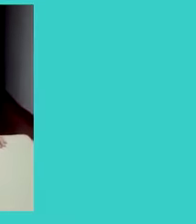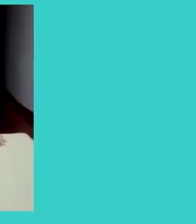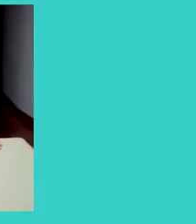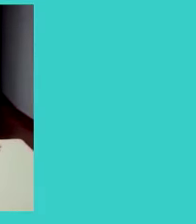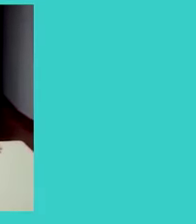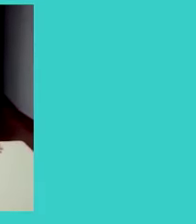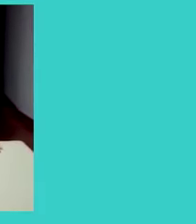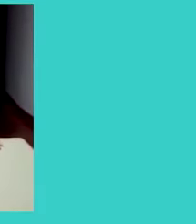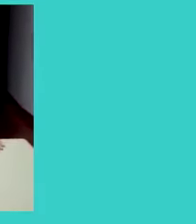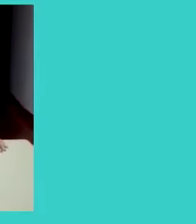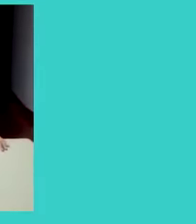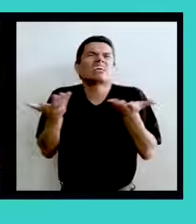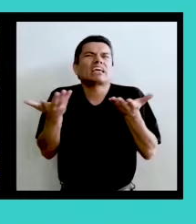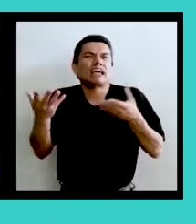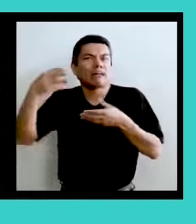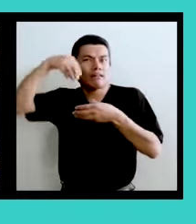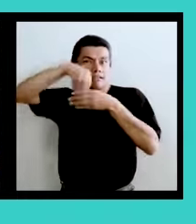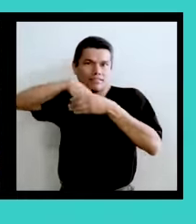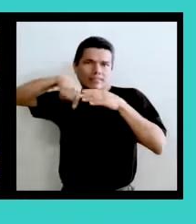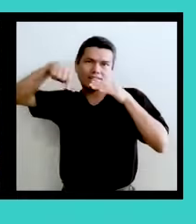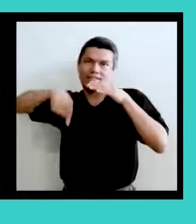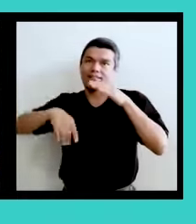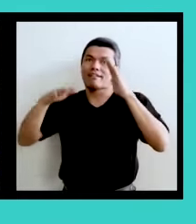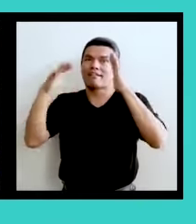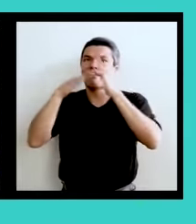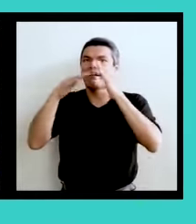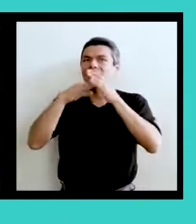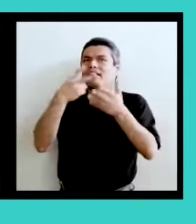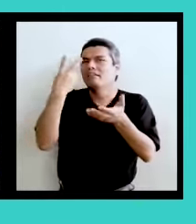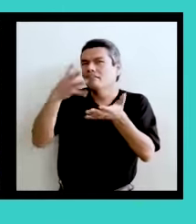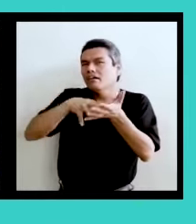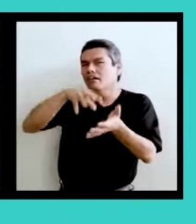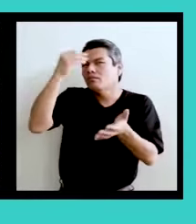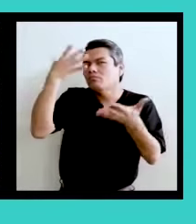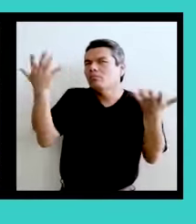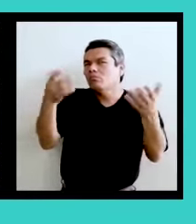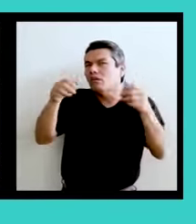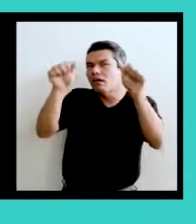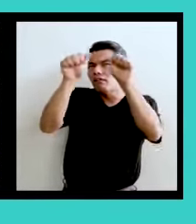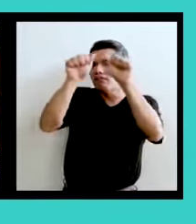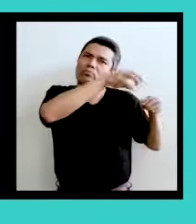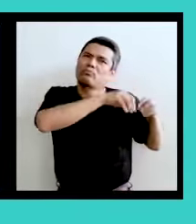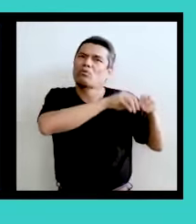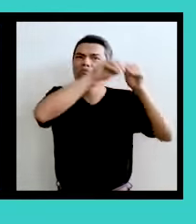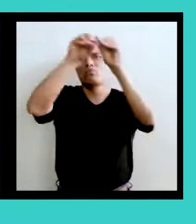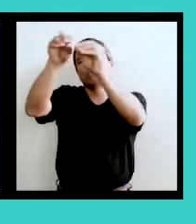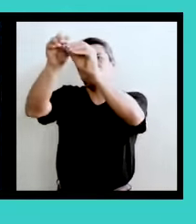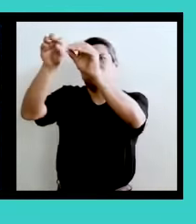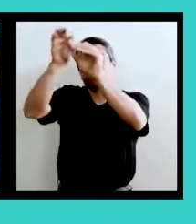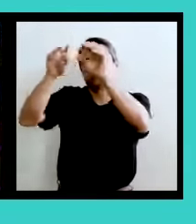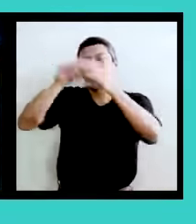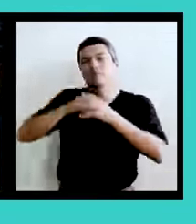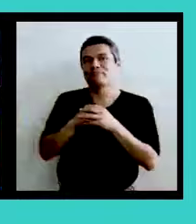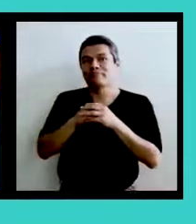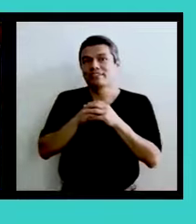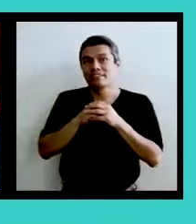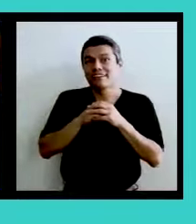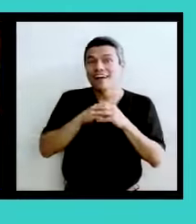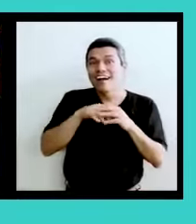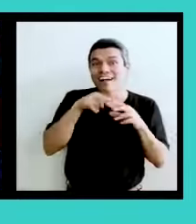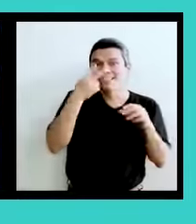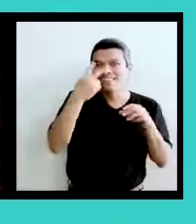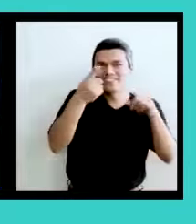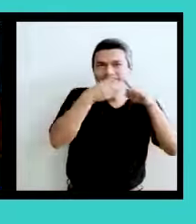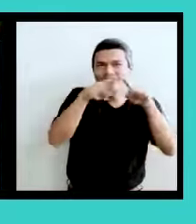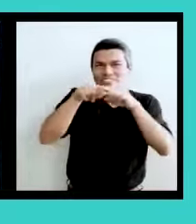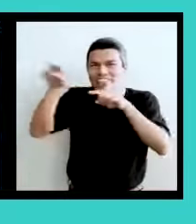Buenas noches, profesores de Escape. Hoy en nuestra séptima sesión se nos pidió realizar una ensalada de frutas,